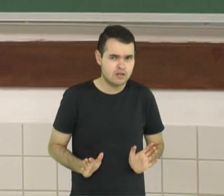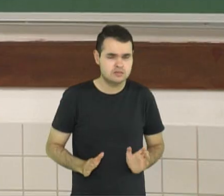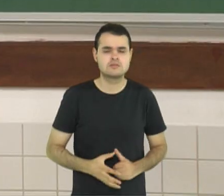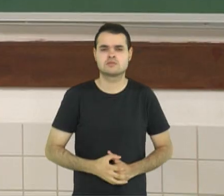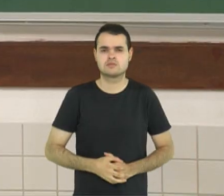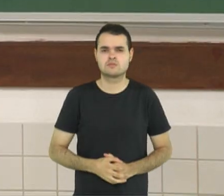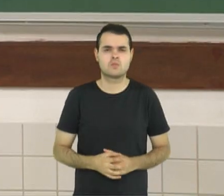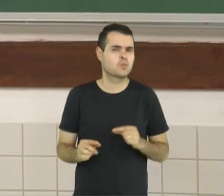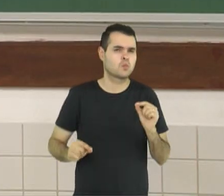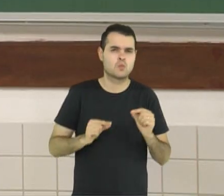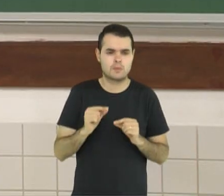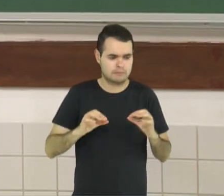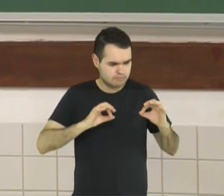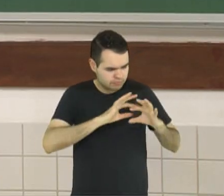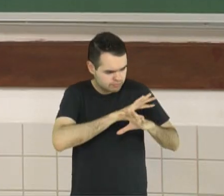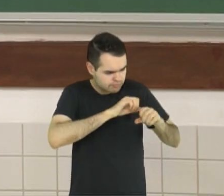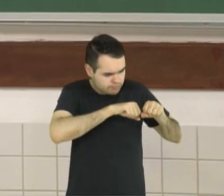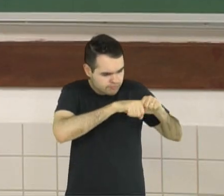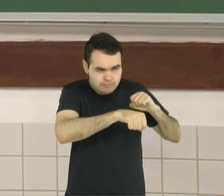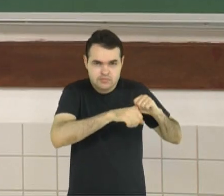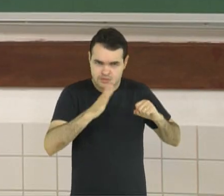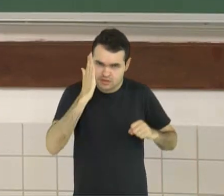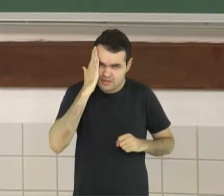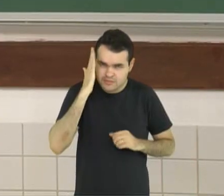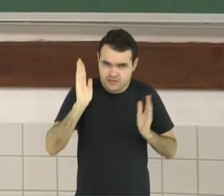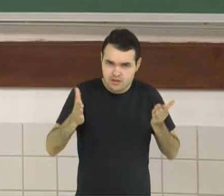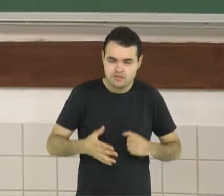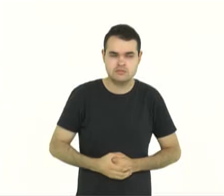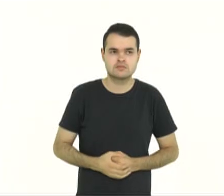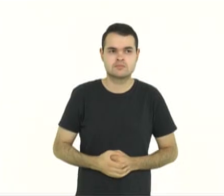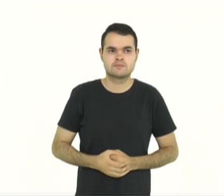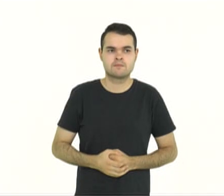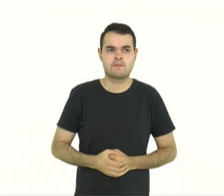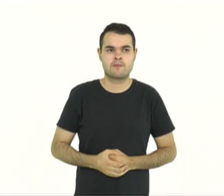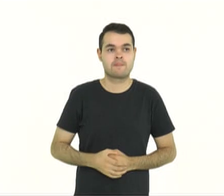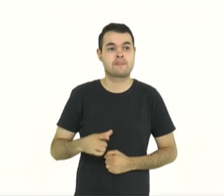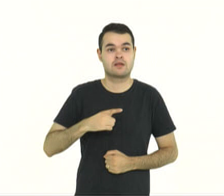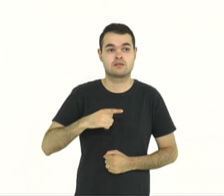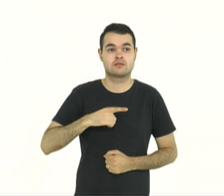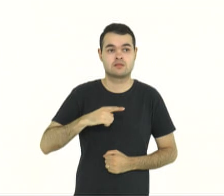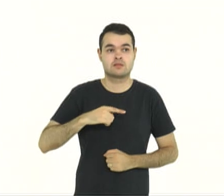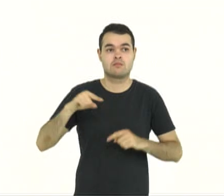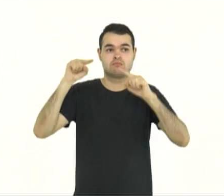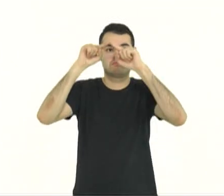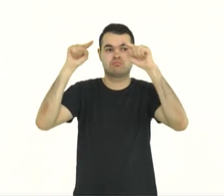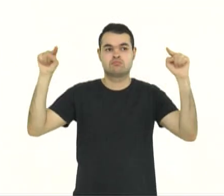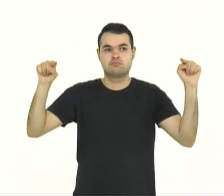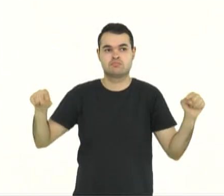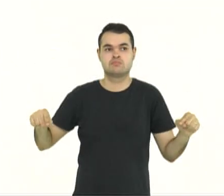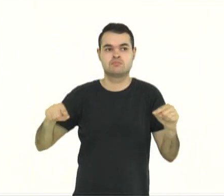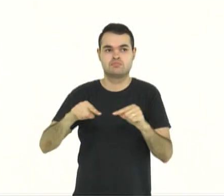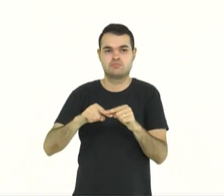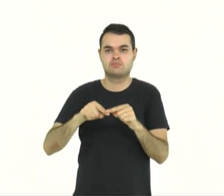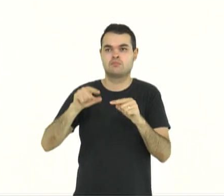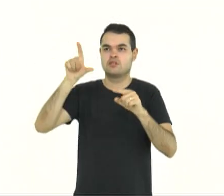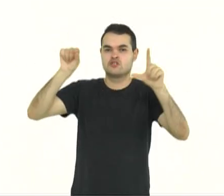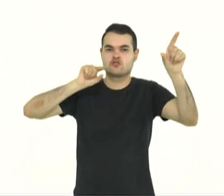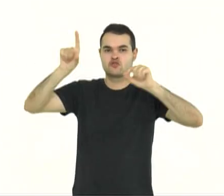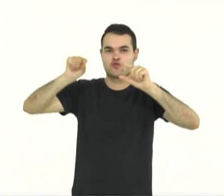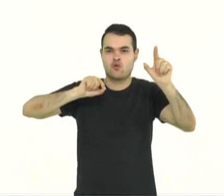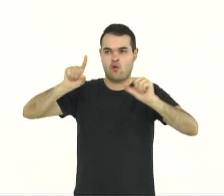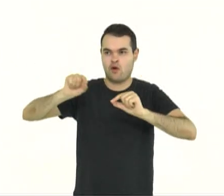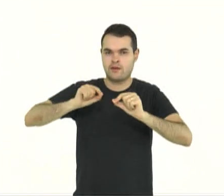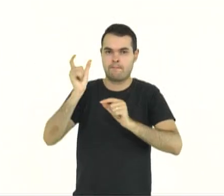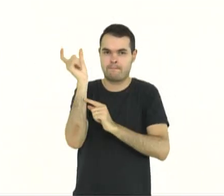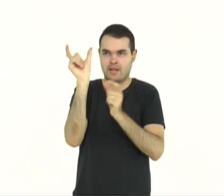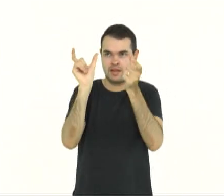você vai fazer quando você terminar o ensino médio? Elige as opções do recuadro e cria frases